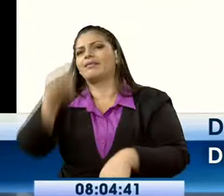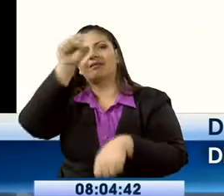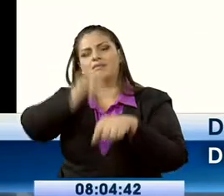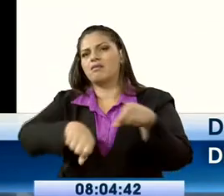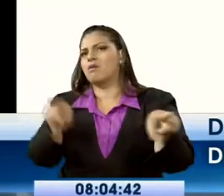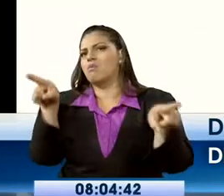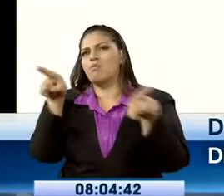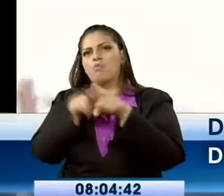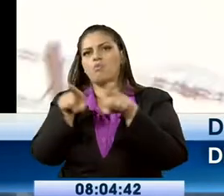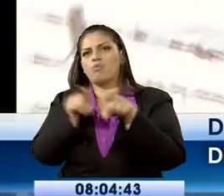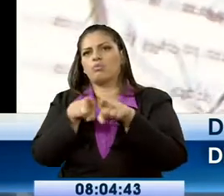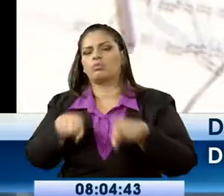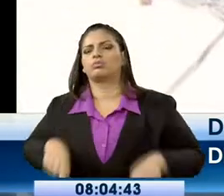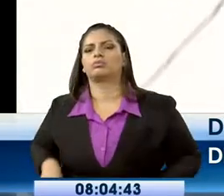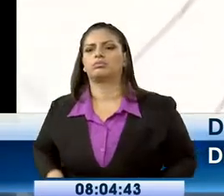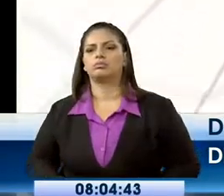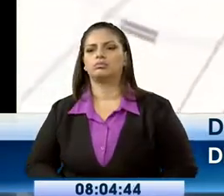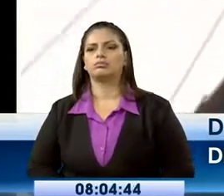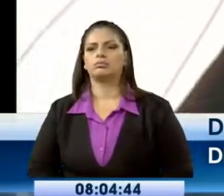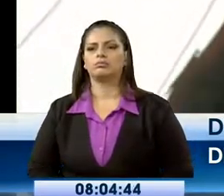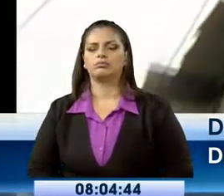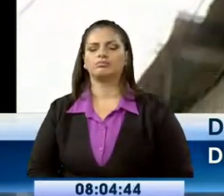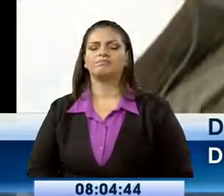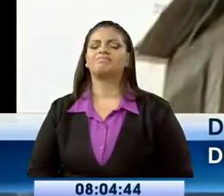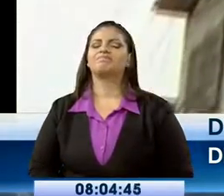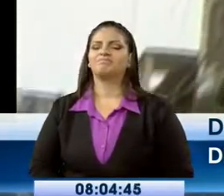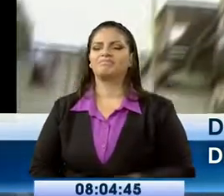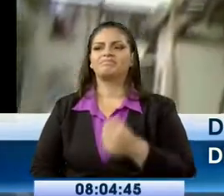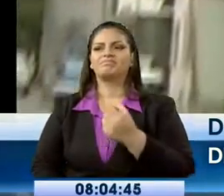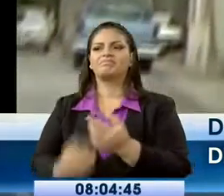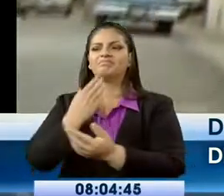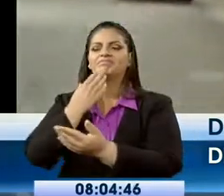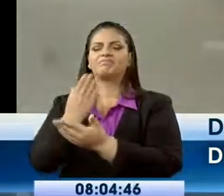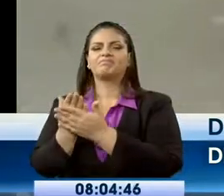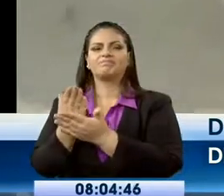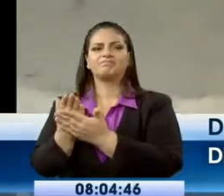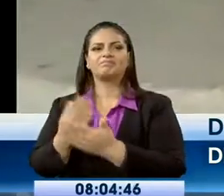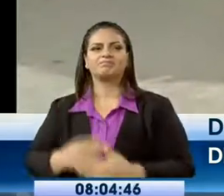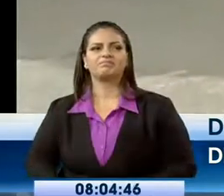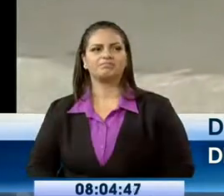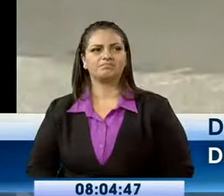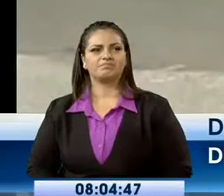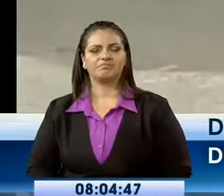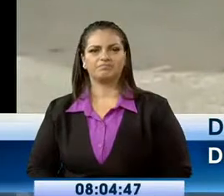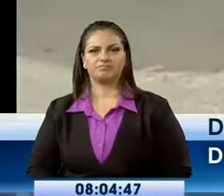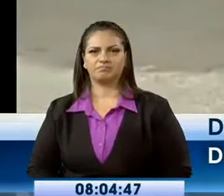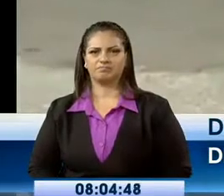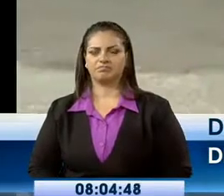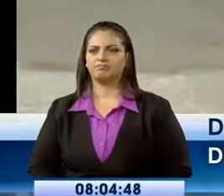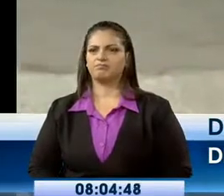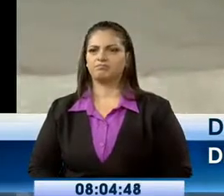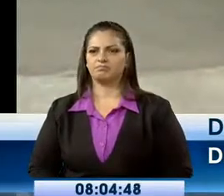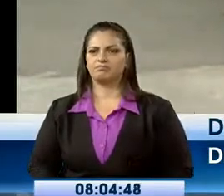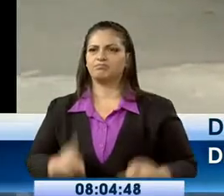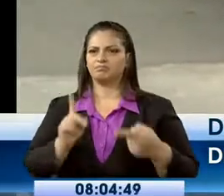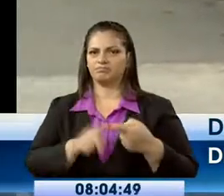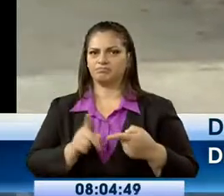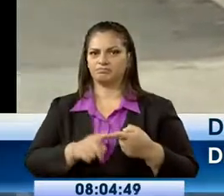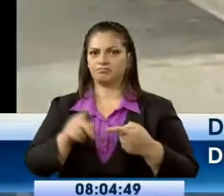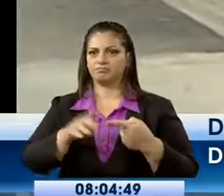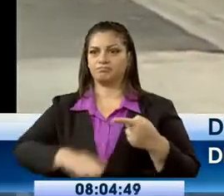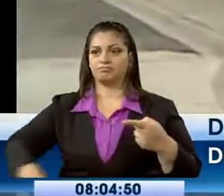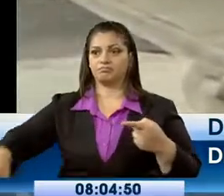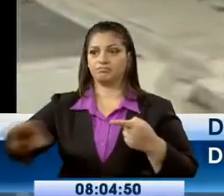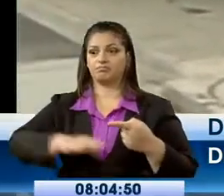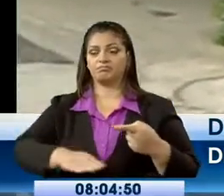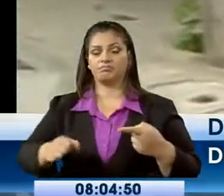Bien. Tampoco funciona, no prende. Muchas gracias. Por ejemplo, vamos a lo que es hacer el recuento. Delincuencia, según lo que nos dicen